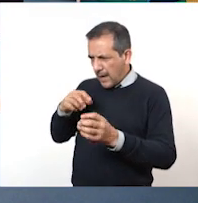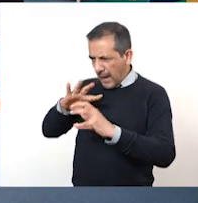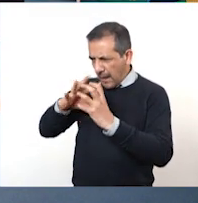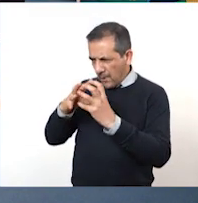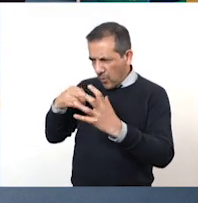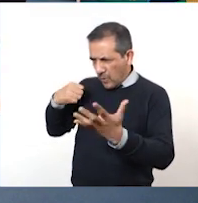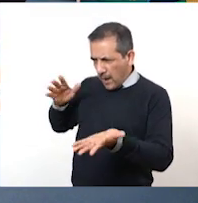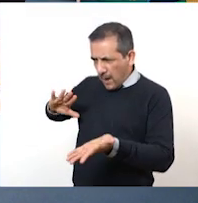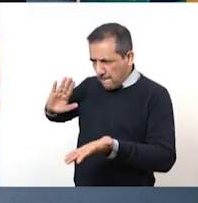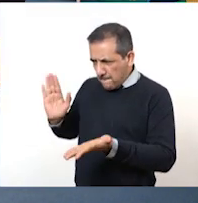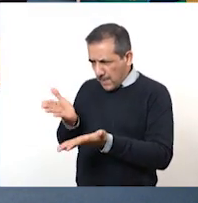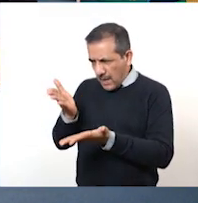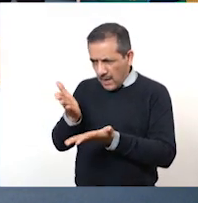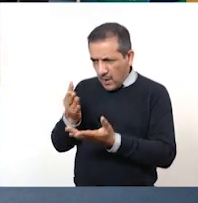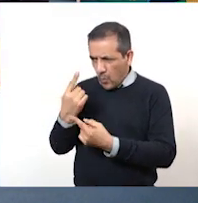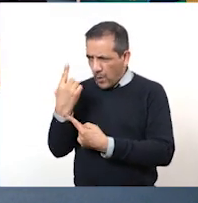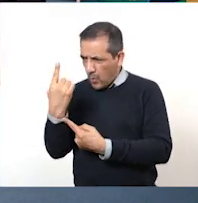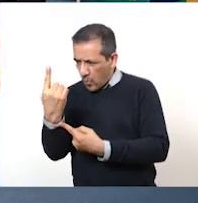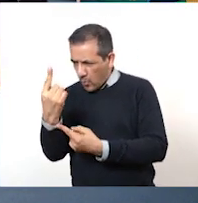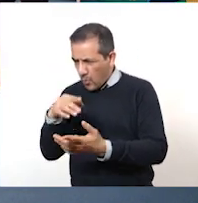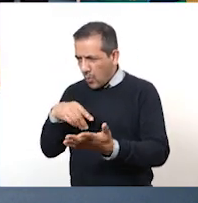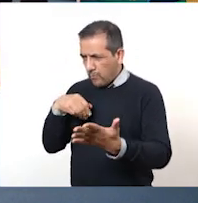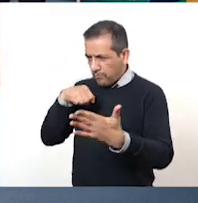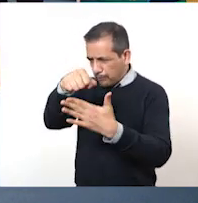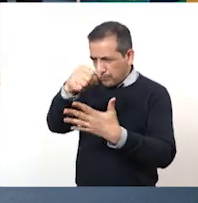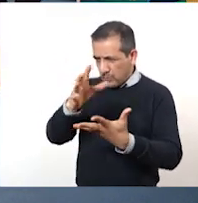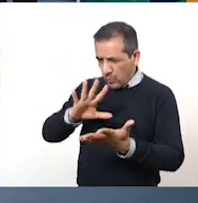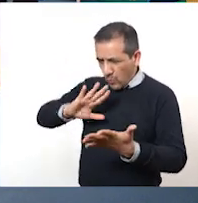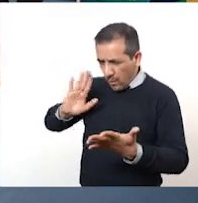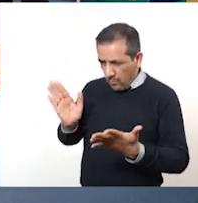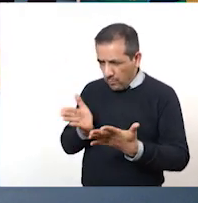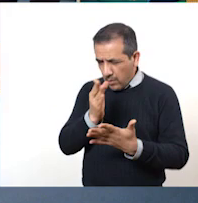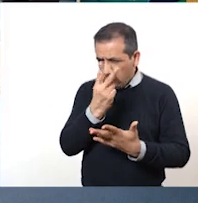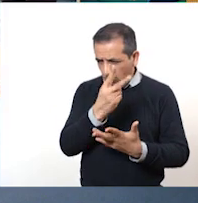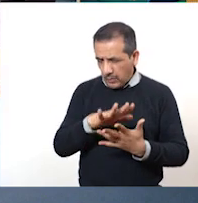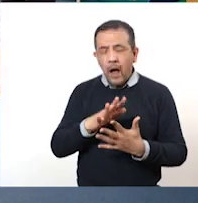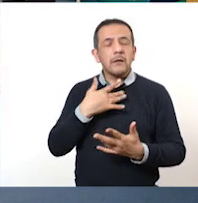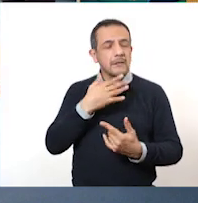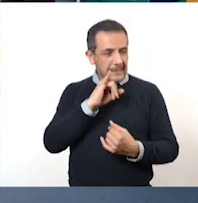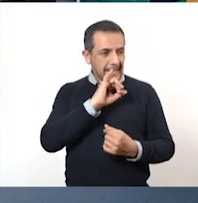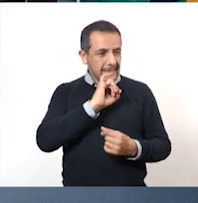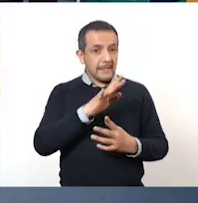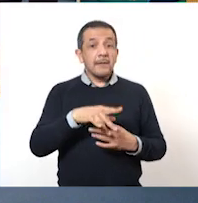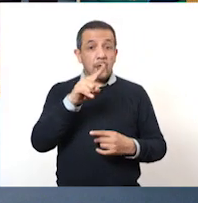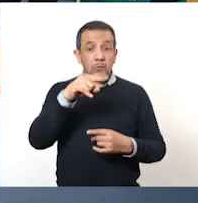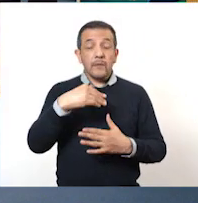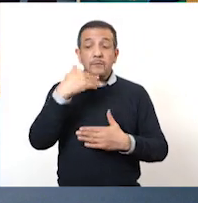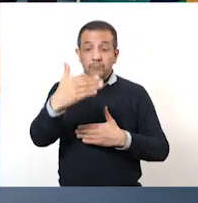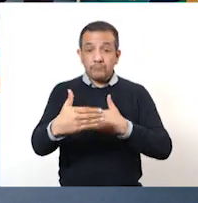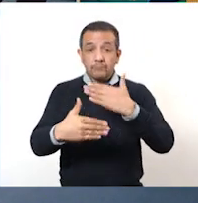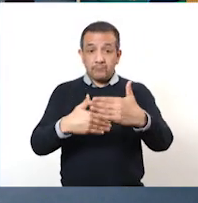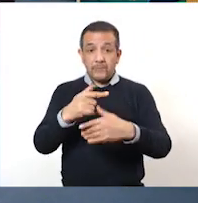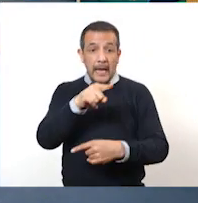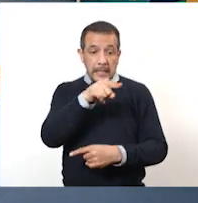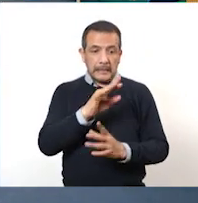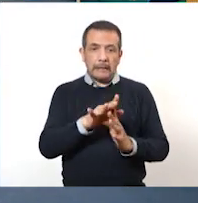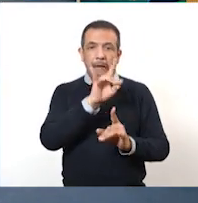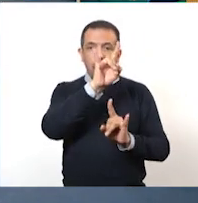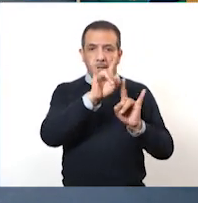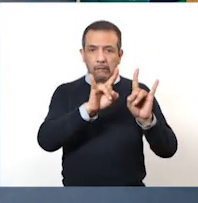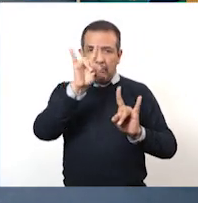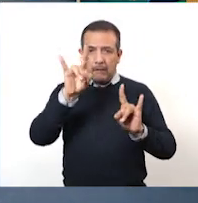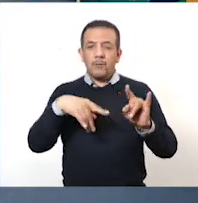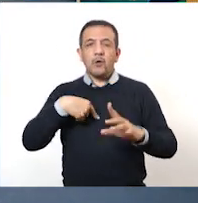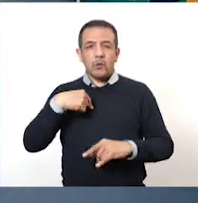la agarro. Y luego al dos. Y luego al 2 y luego. Sale. ¿Listos en casa? De manera consecutiva, estos no están en